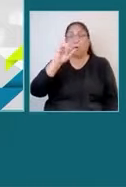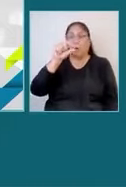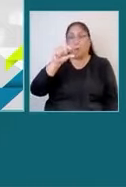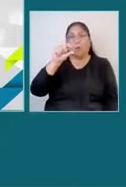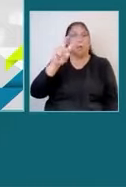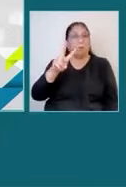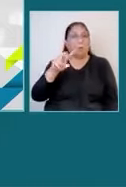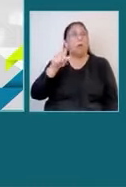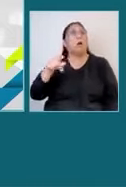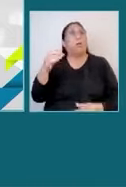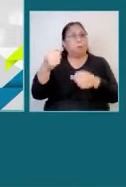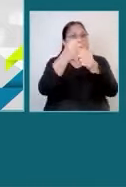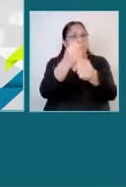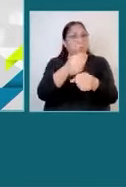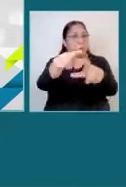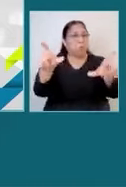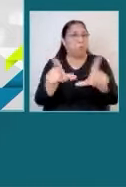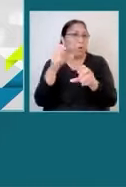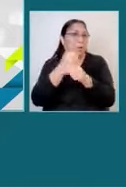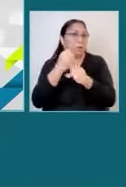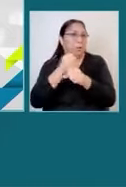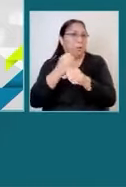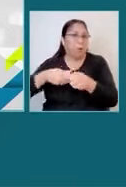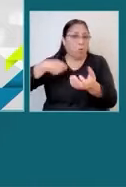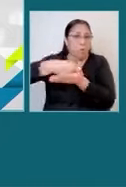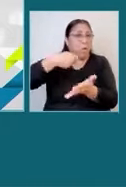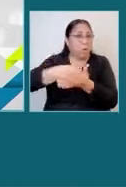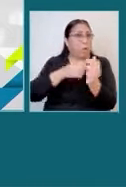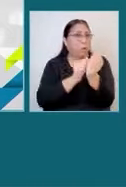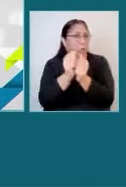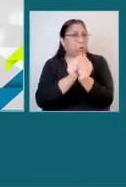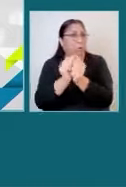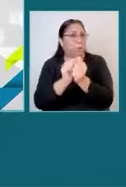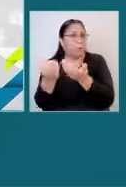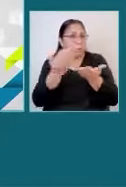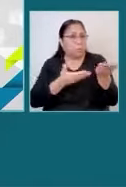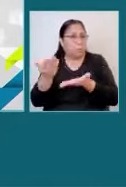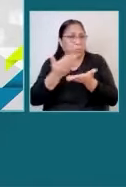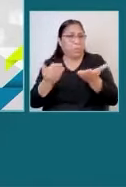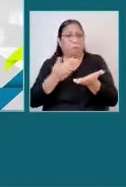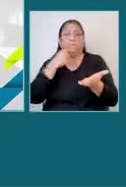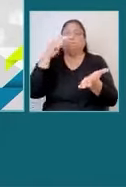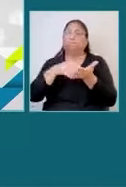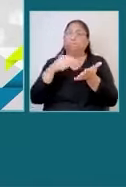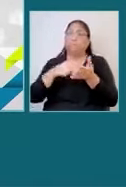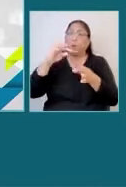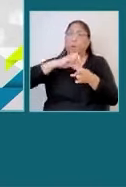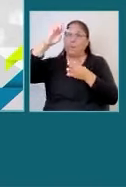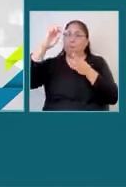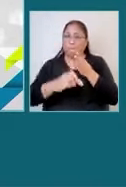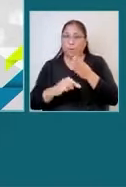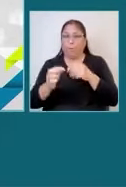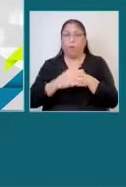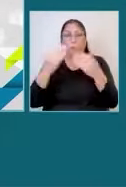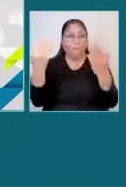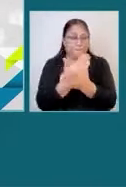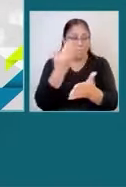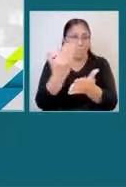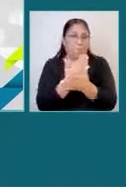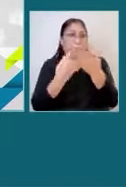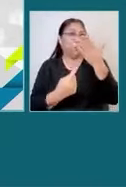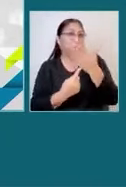de los puestos de trabajo y los sueldos competitivos que genera. Entonces, a través del programa de innovación, modernización,